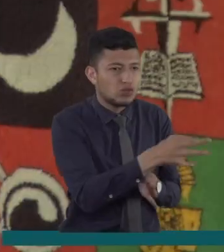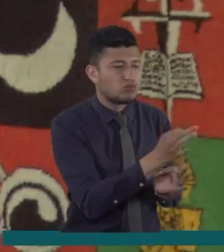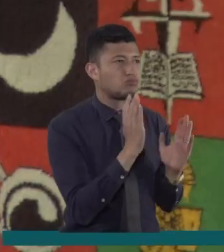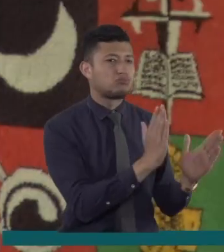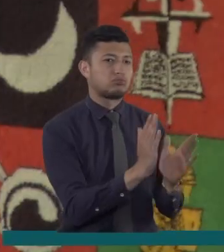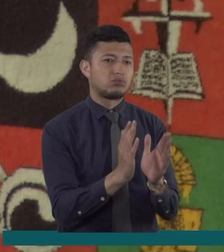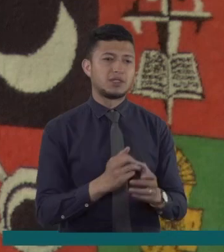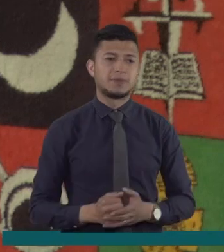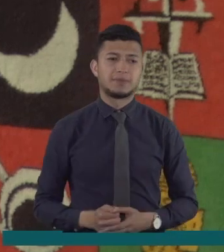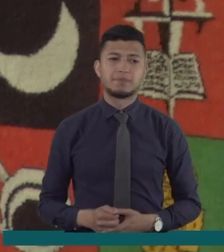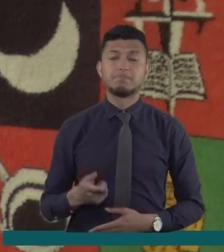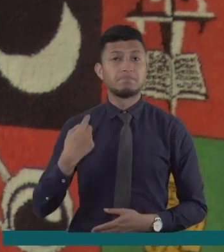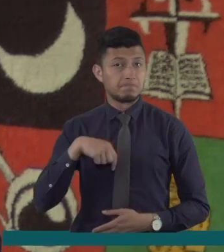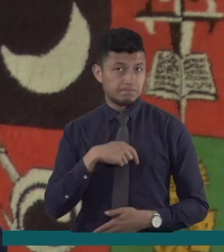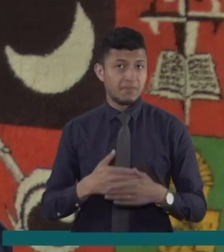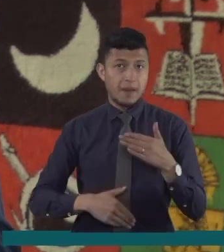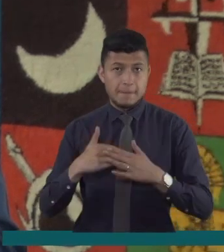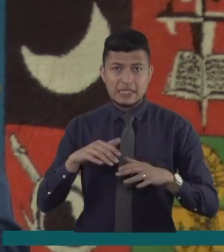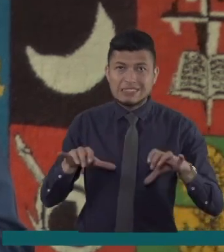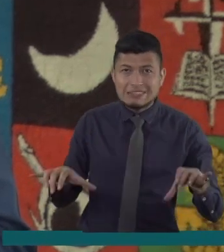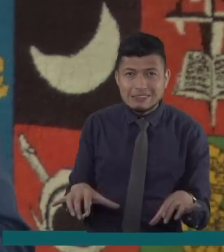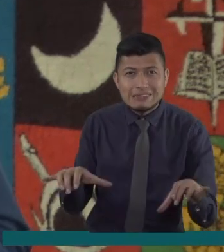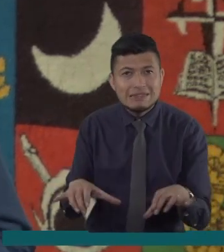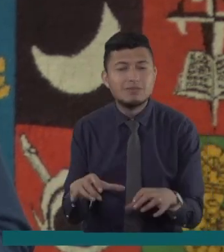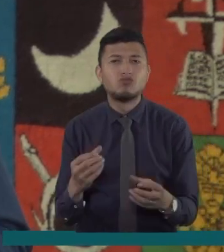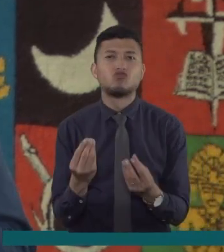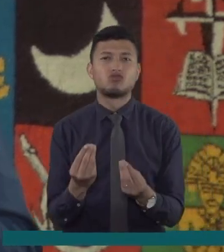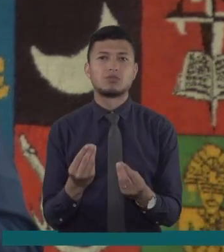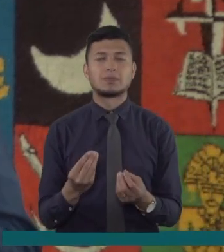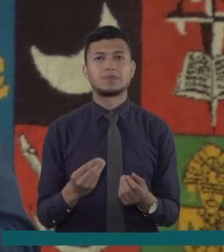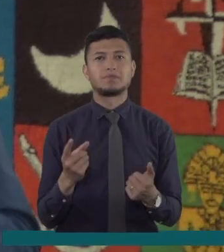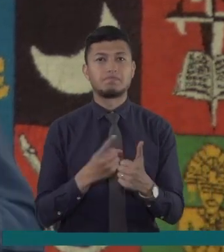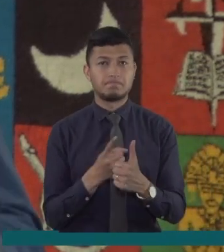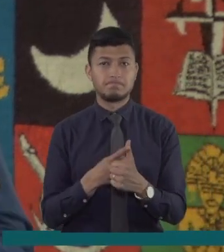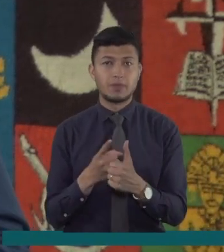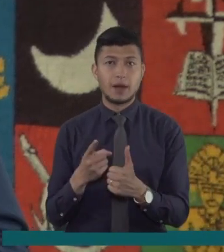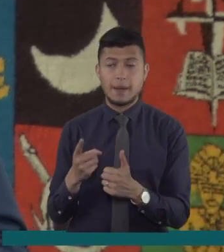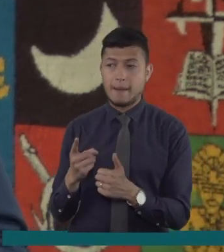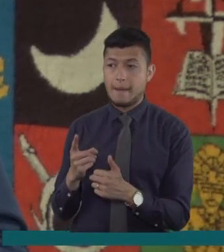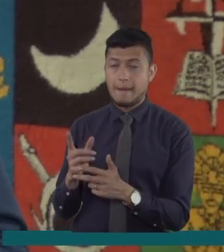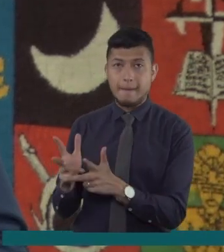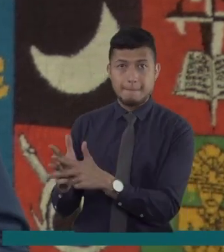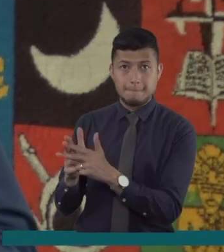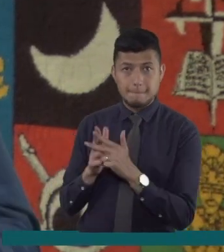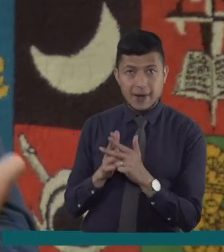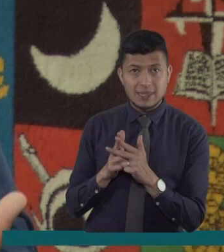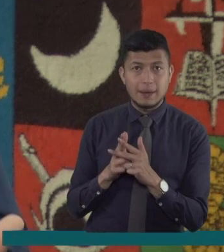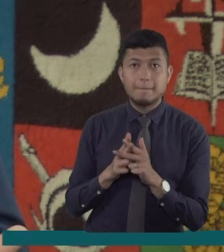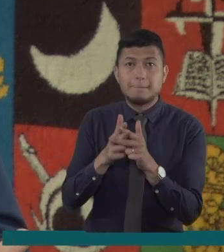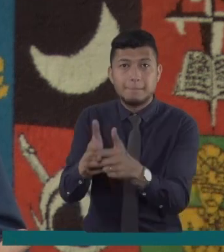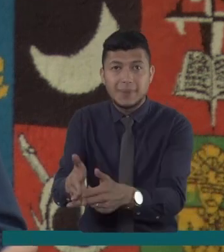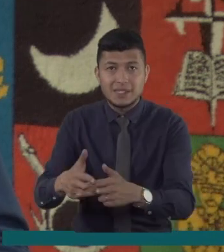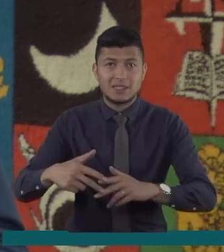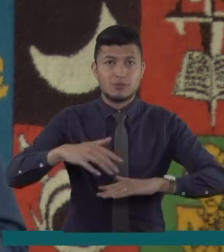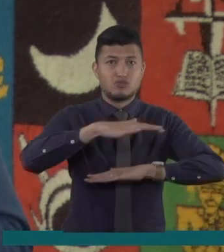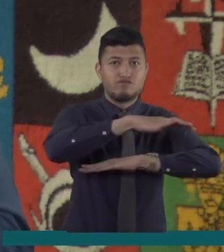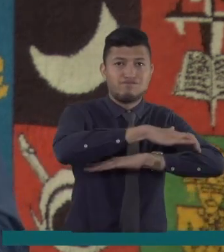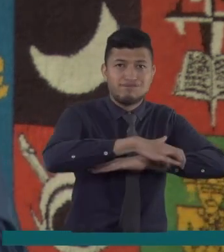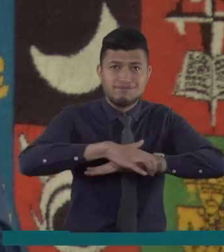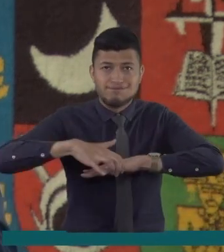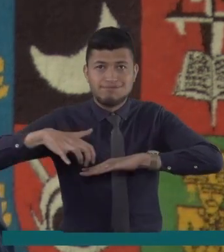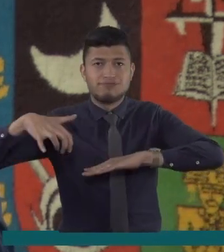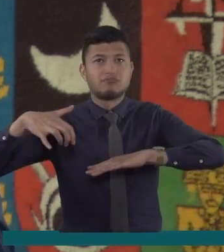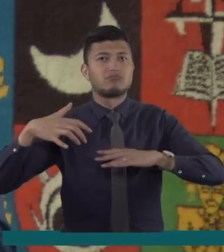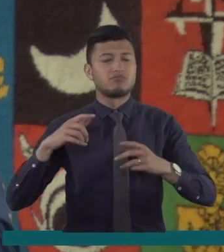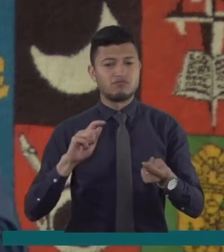iniciamos varias acciones importantes lo primero que el préstamo de nuestro tractor no tuviese costo por